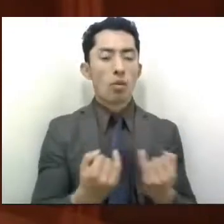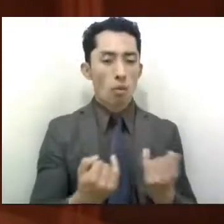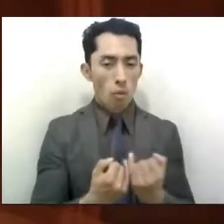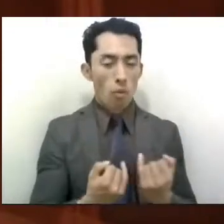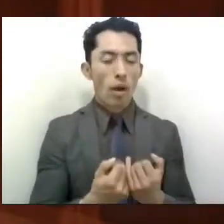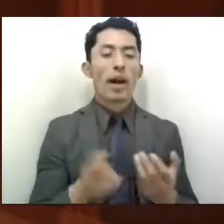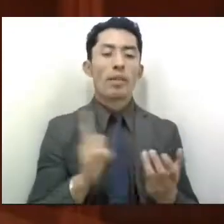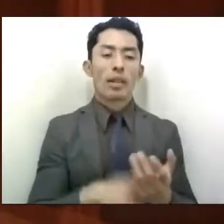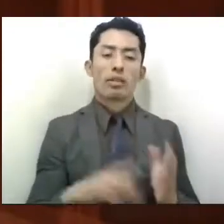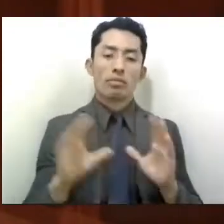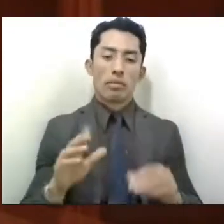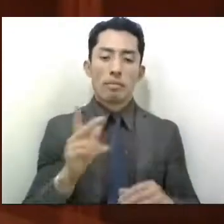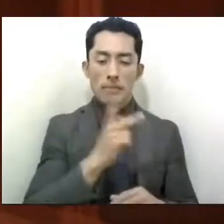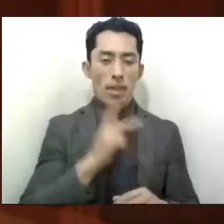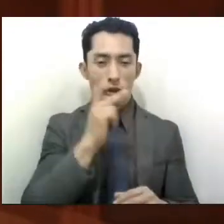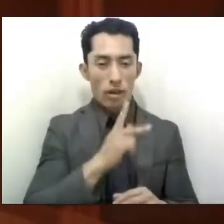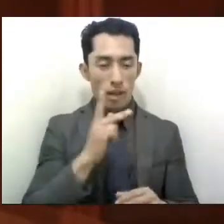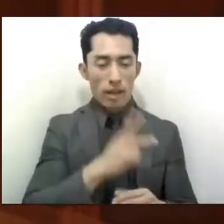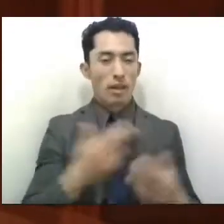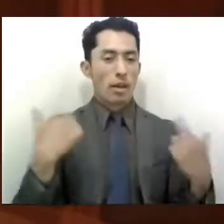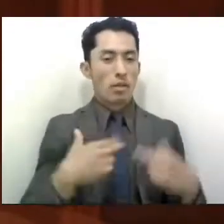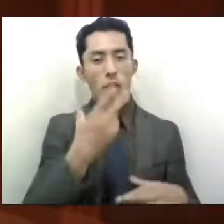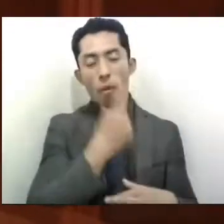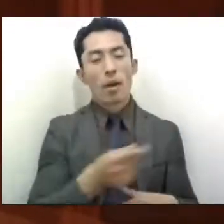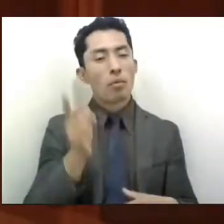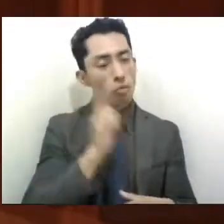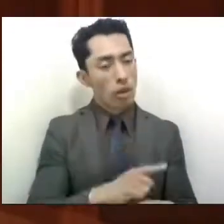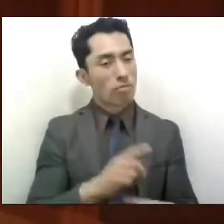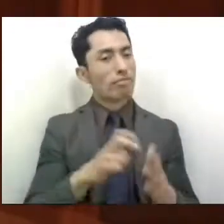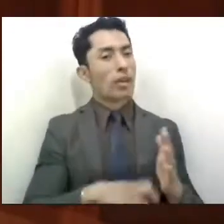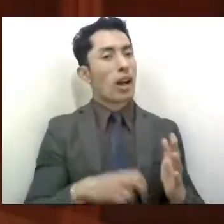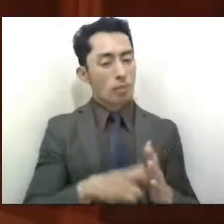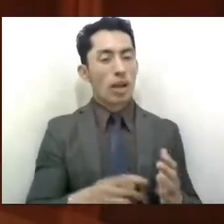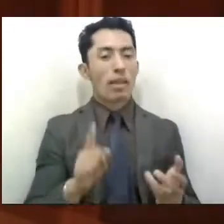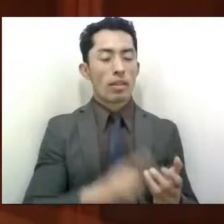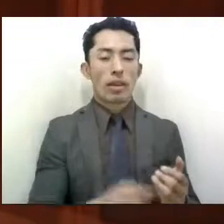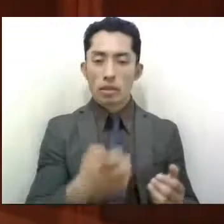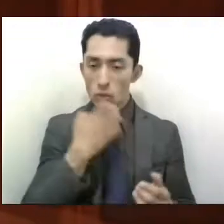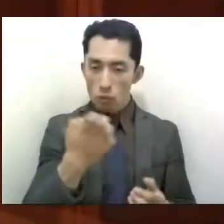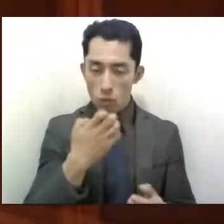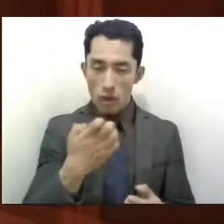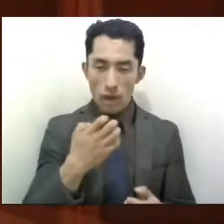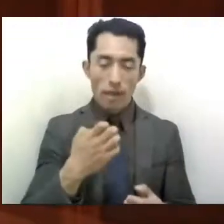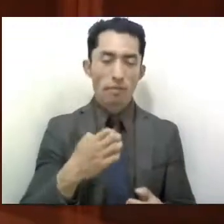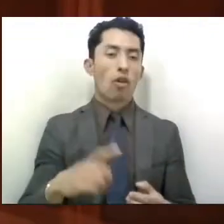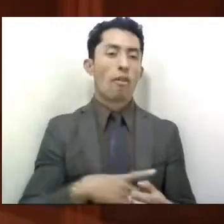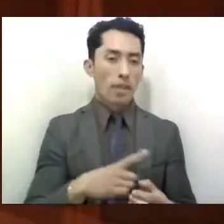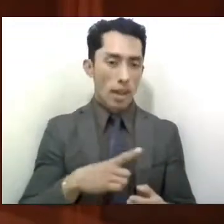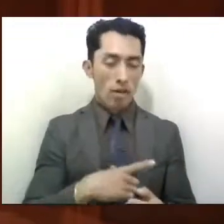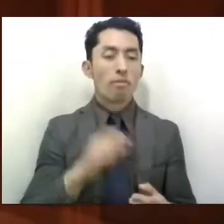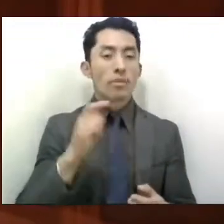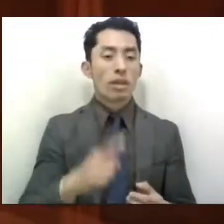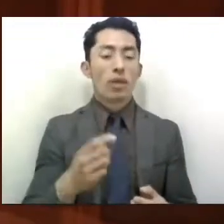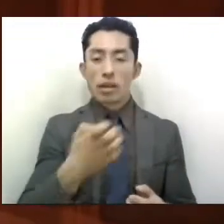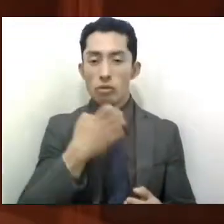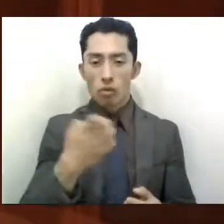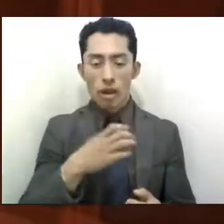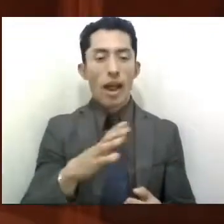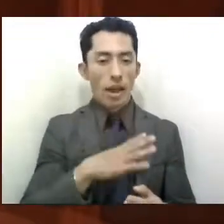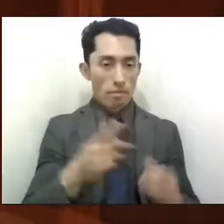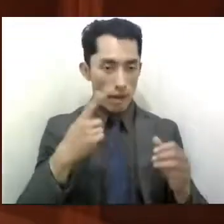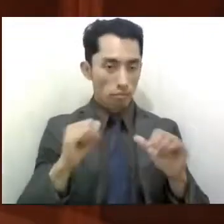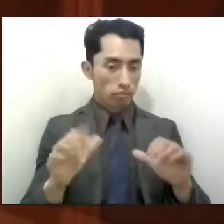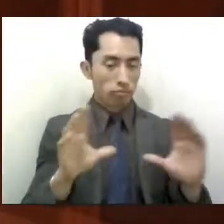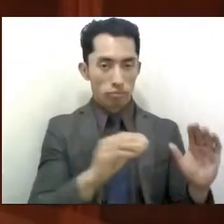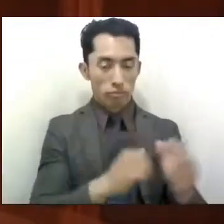de los maestros y maestras en las escuelas normales y también en los que se encuentran en servicio. Lo cierto